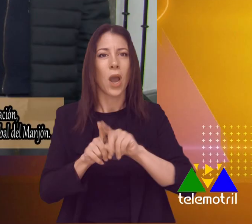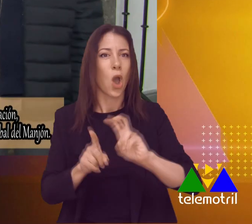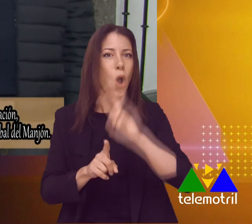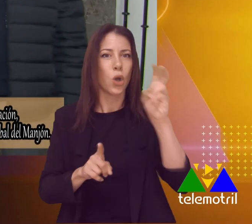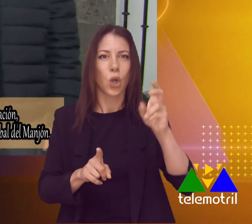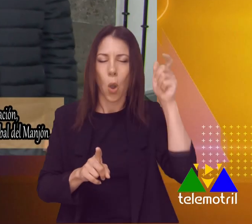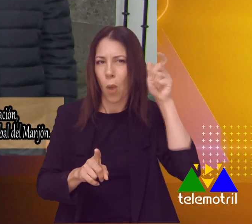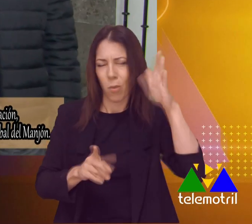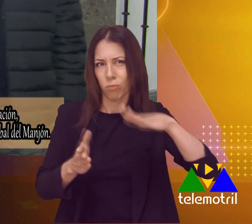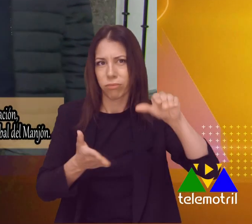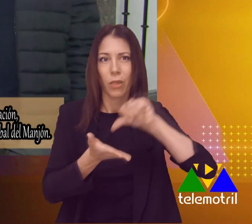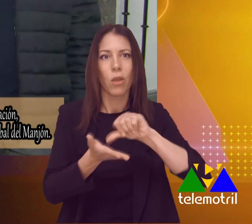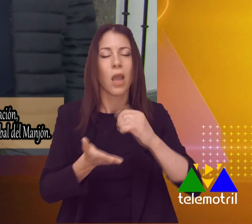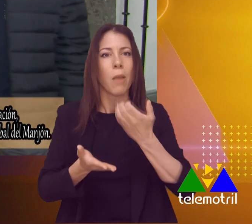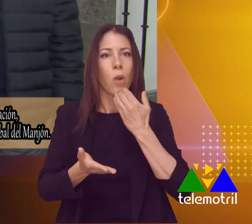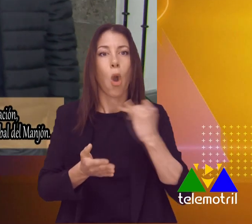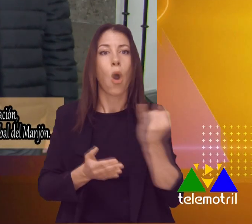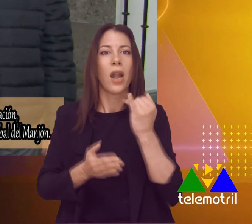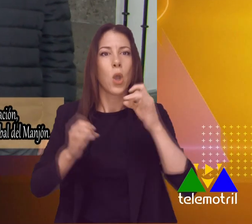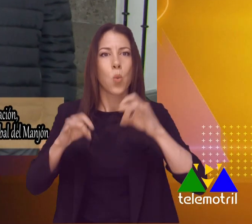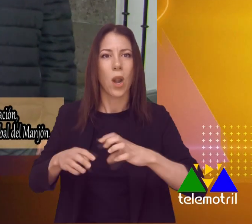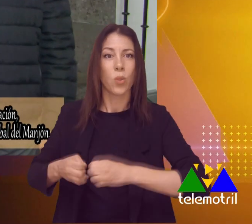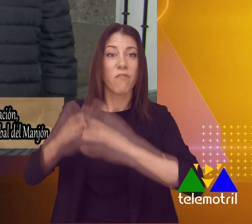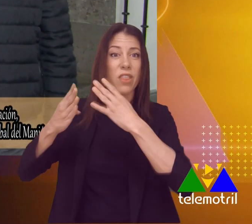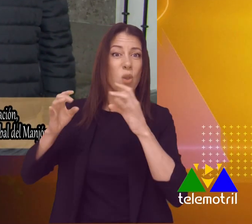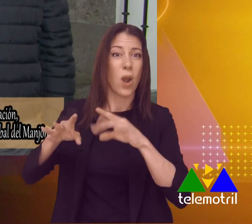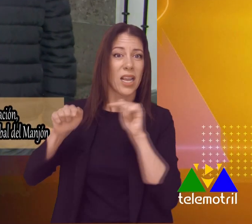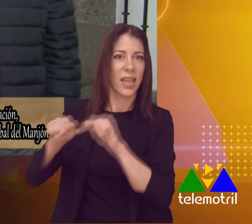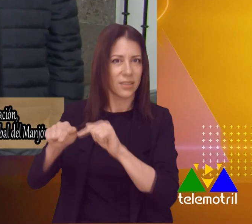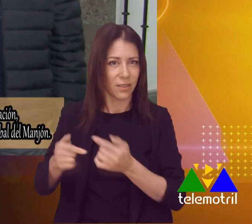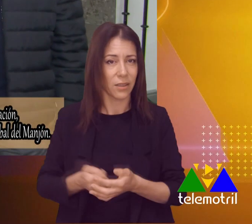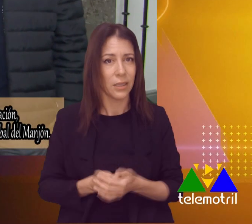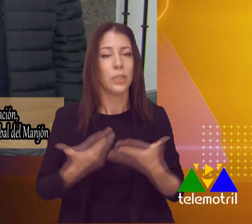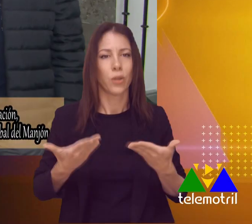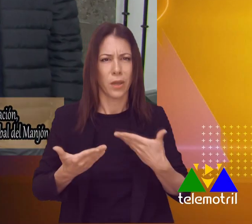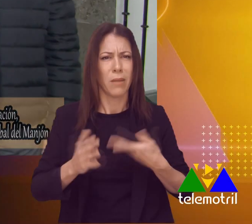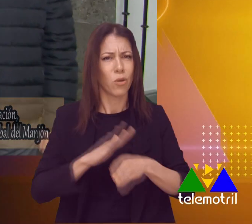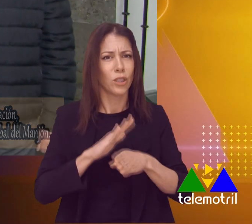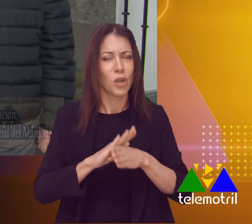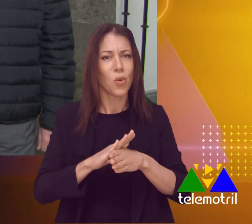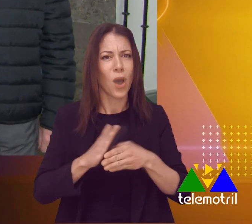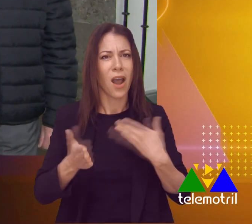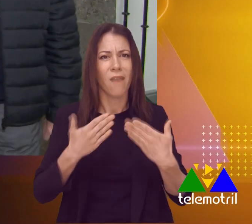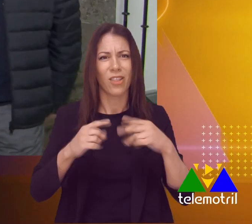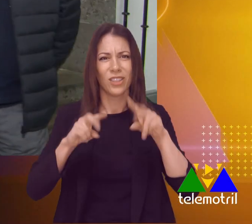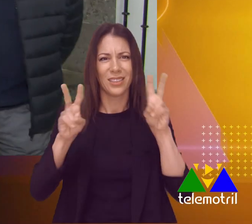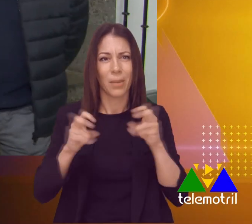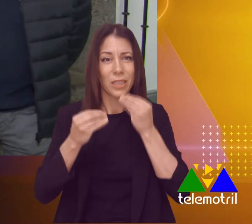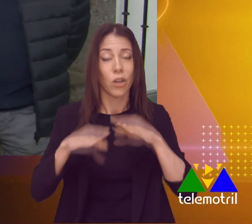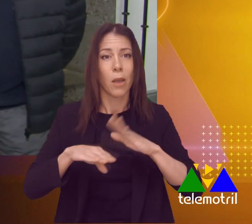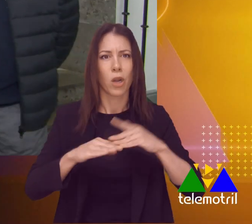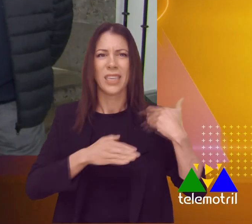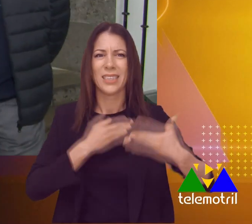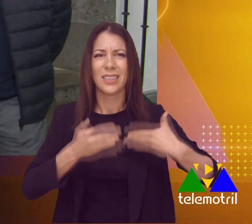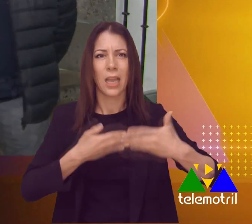tan claramente modéjar. Ajá. Bueno, pues iremos hablando también de todas esas historias, porque ya has visto que en el paso del tiempo